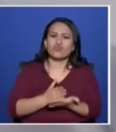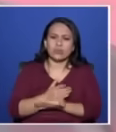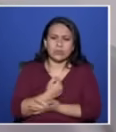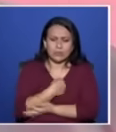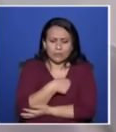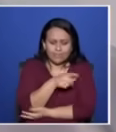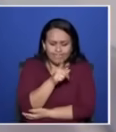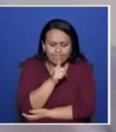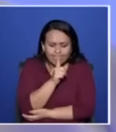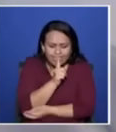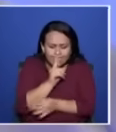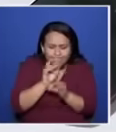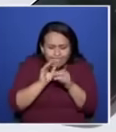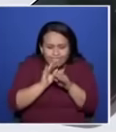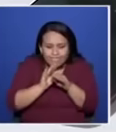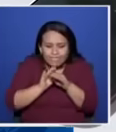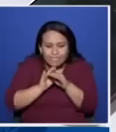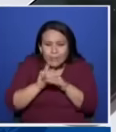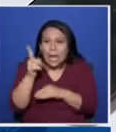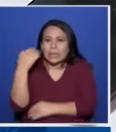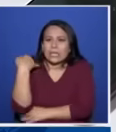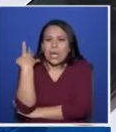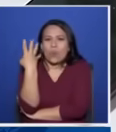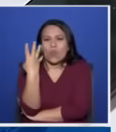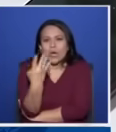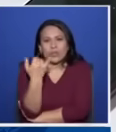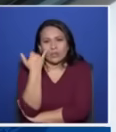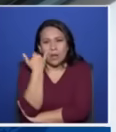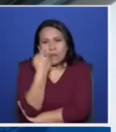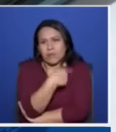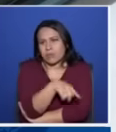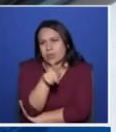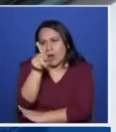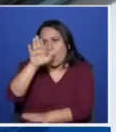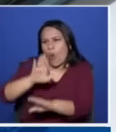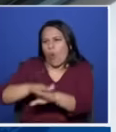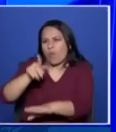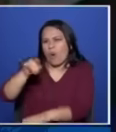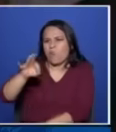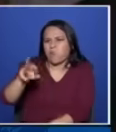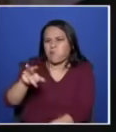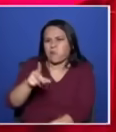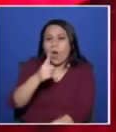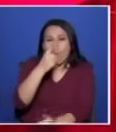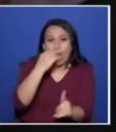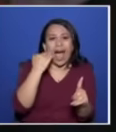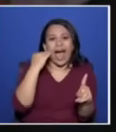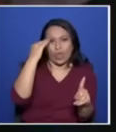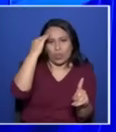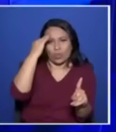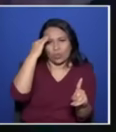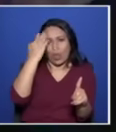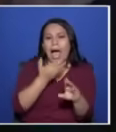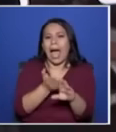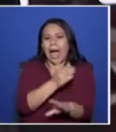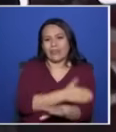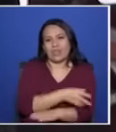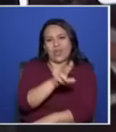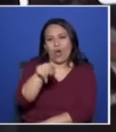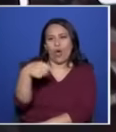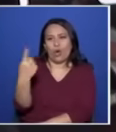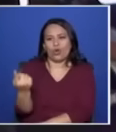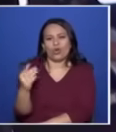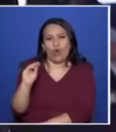los aprehendidos se encontraron cuatro teléfonos celulares. La policía confirmó que el adulto registra antecedentes. Tenemos por